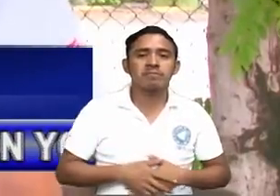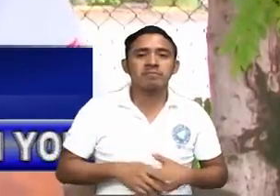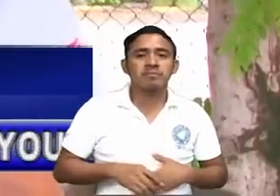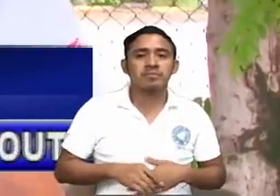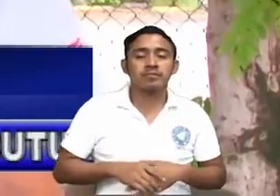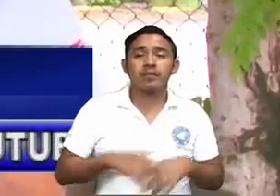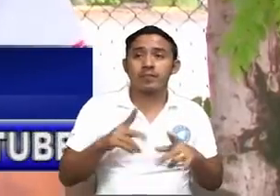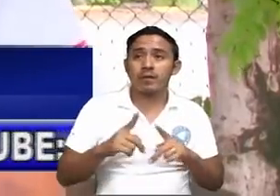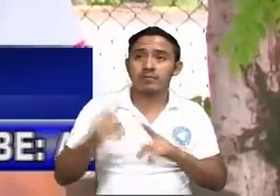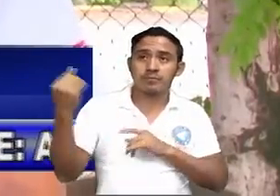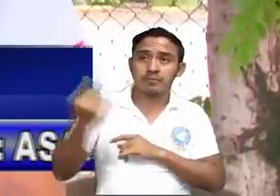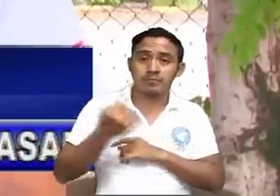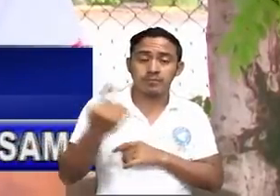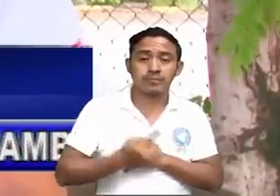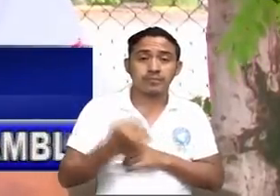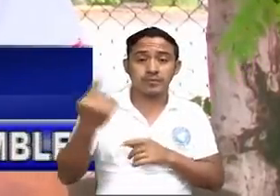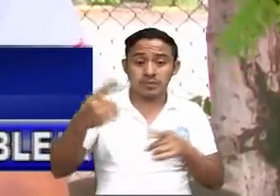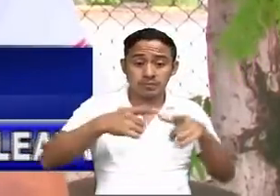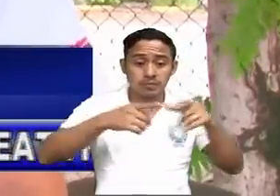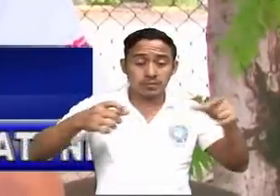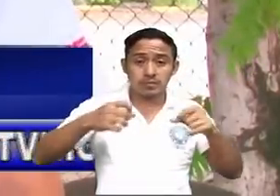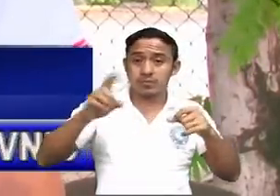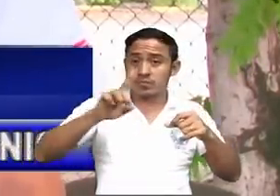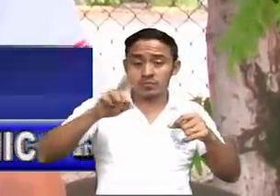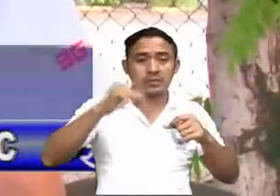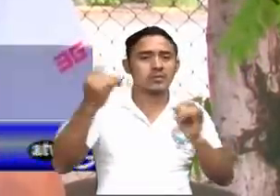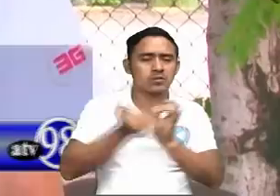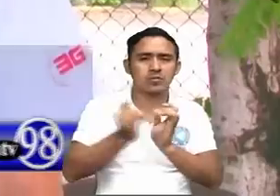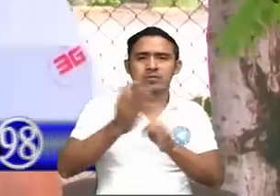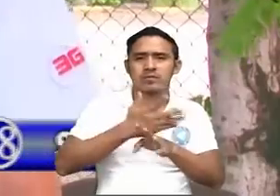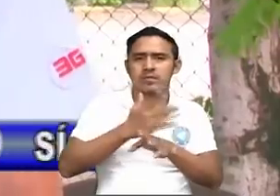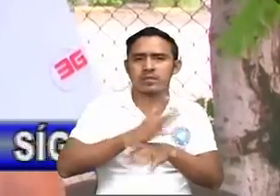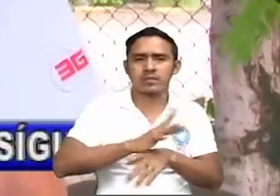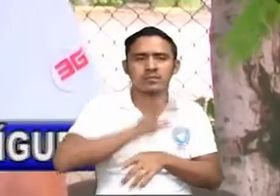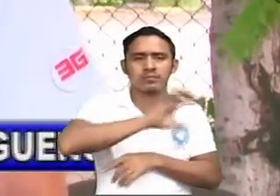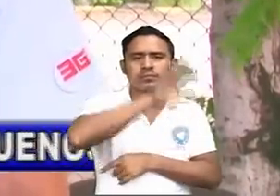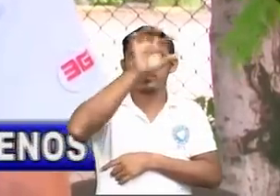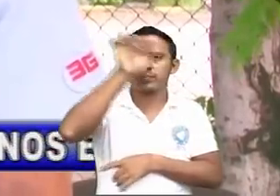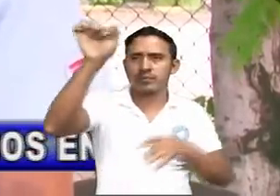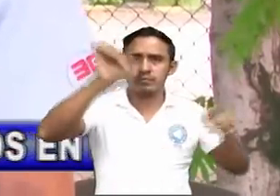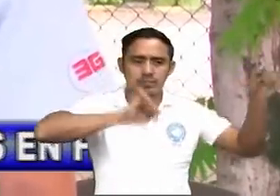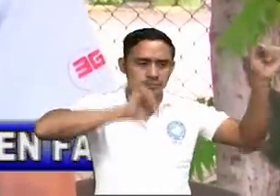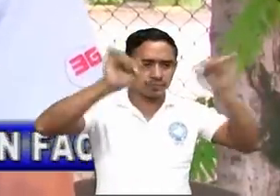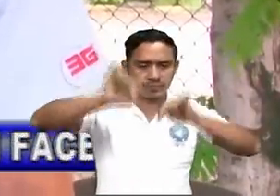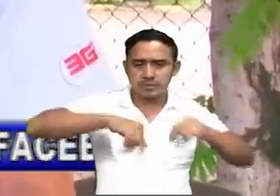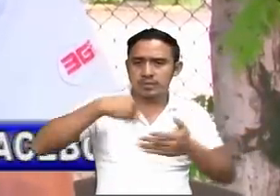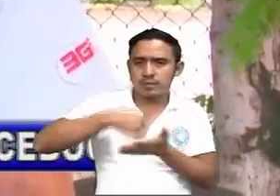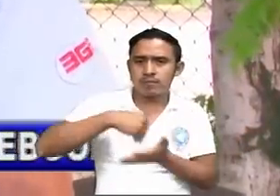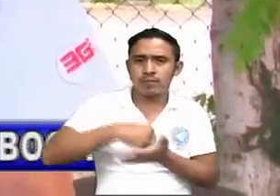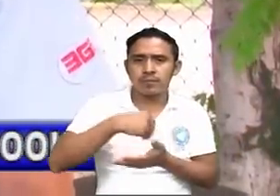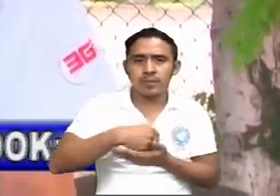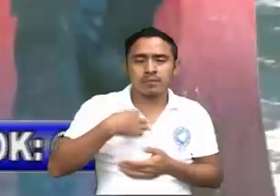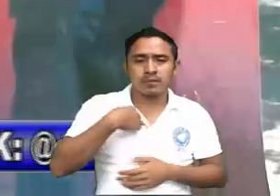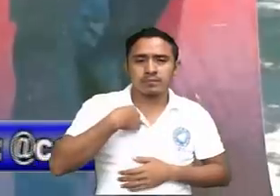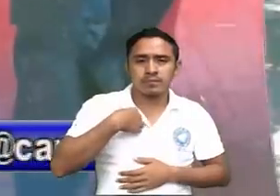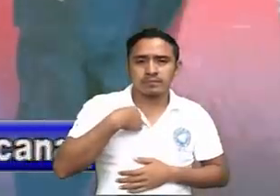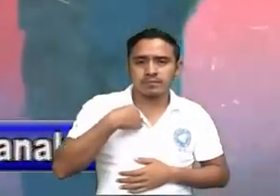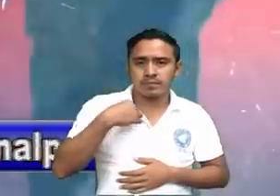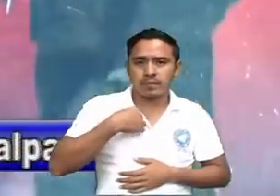La gente ha venido no solamente de la capital de Managua, sino de los diferentes departamentos de Nicaragua, han venido a comprar